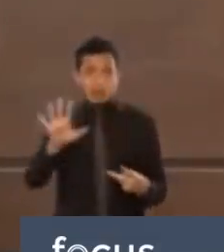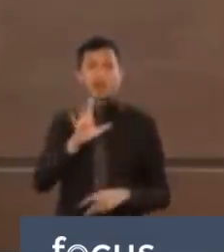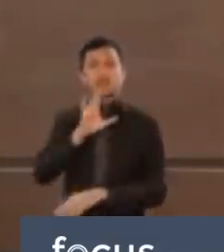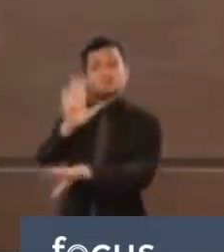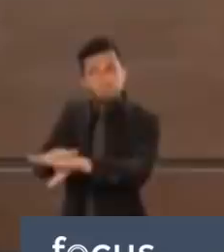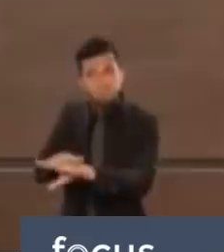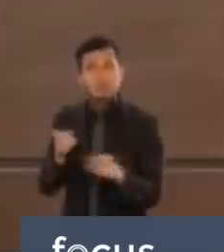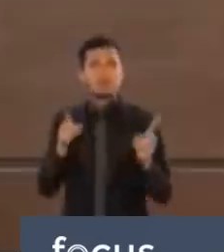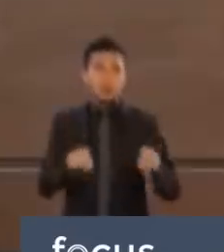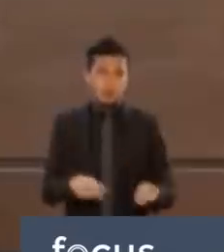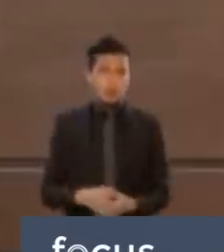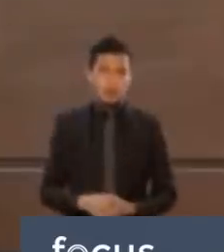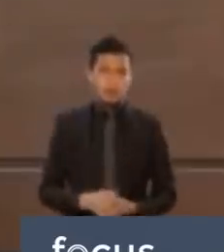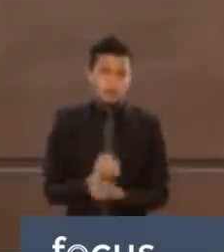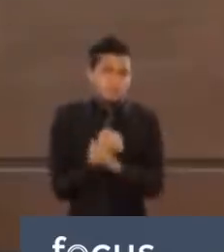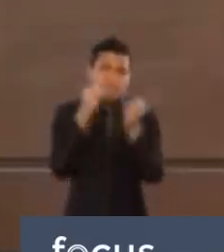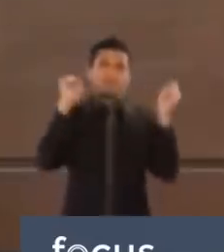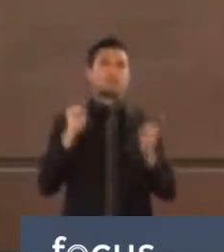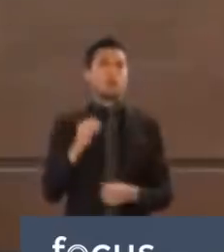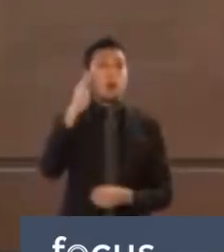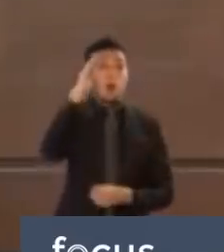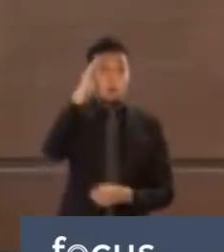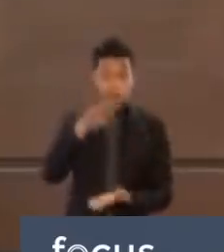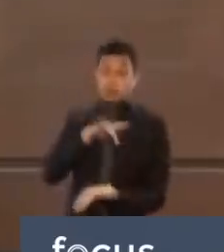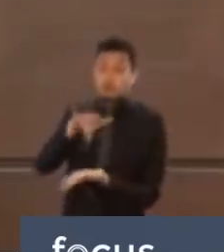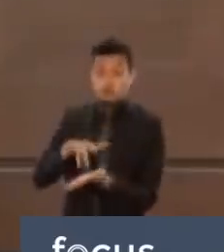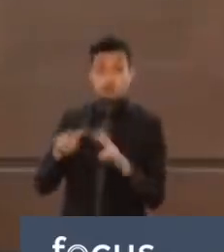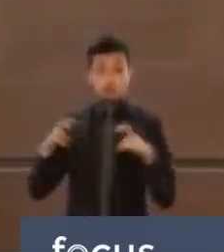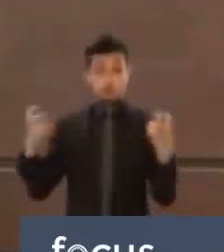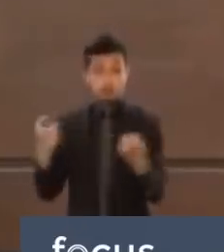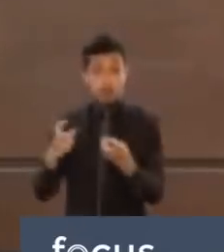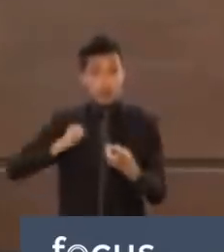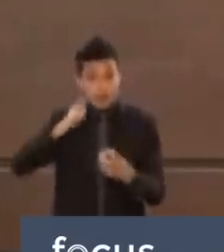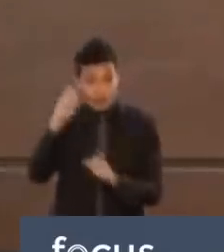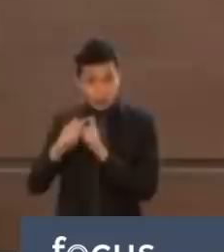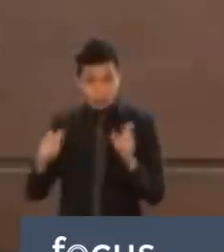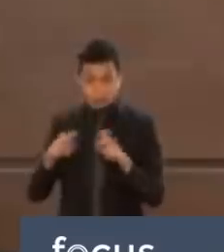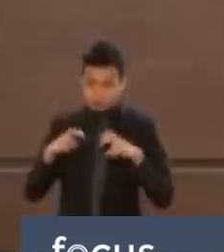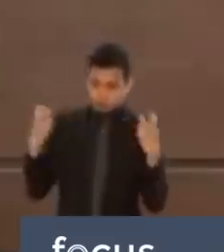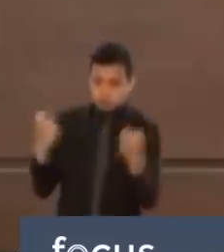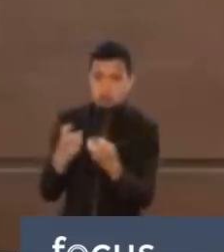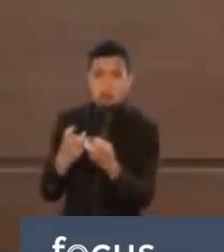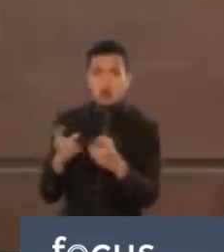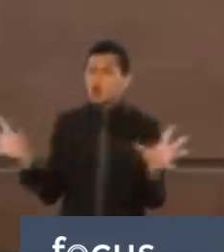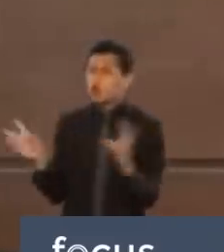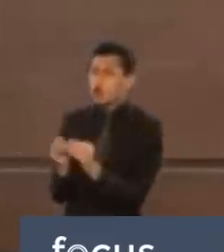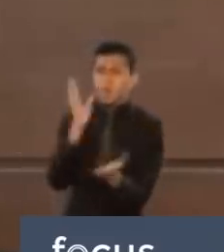es incomprensible que la policía, ni asistiendo a las mesas, se dé por enterada de la totalidad de los casos